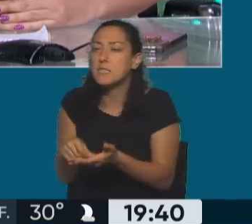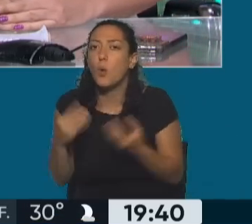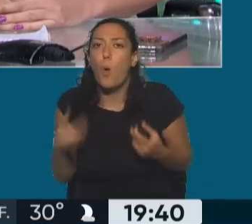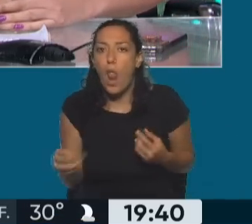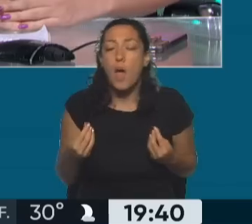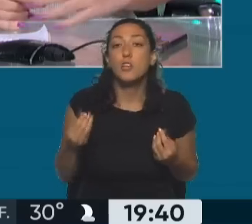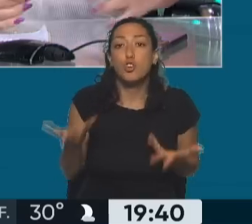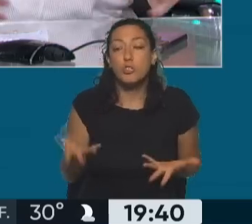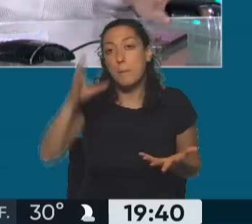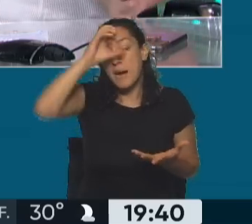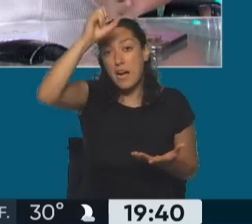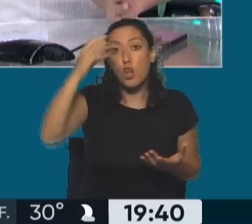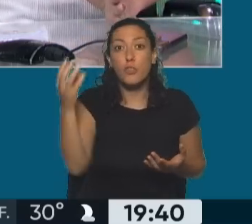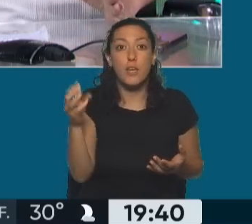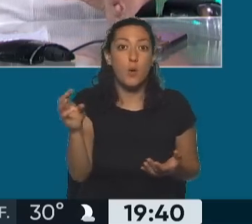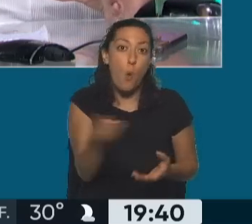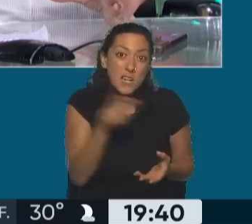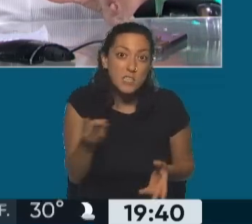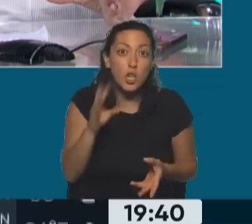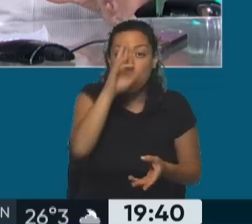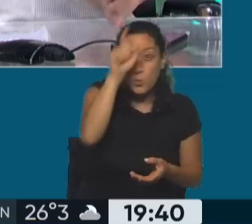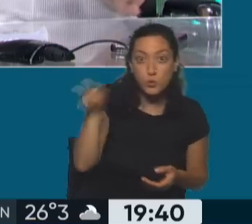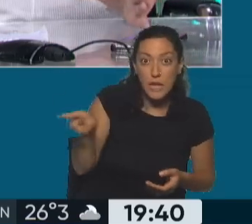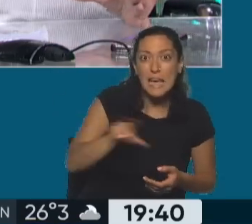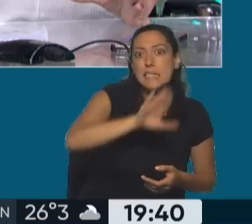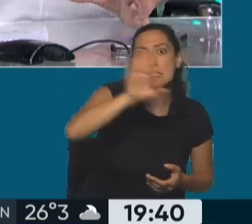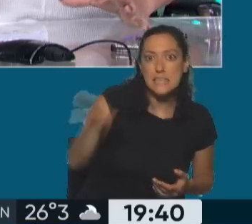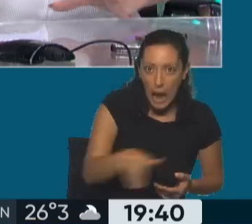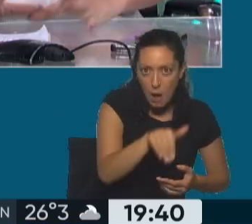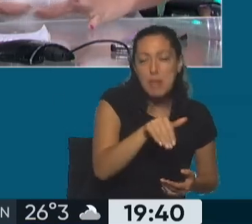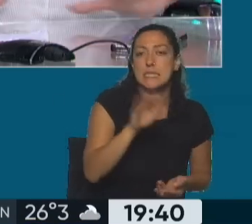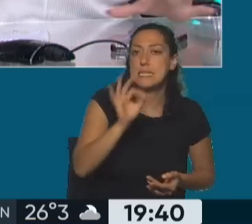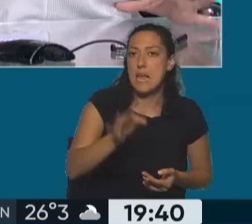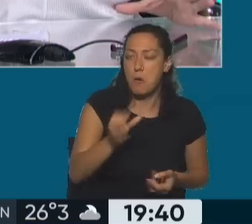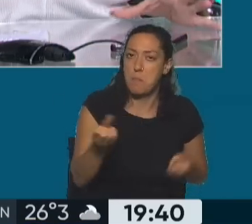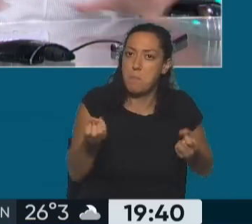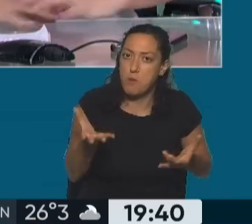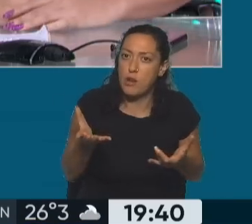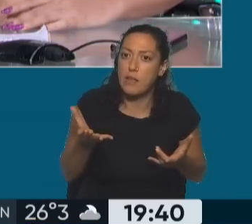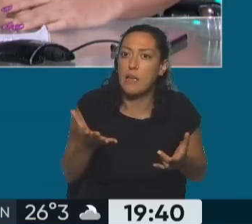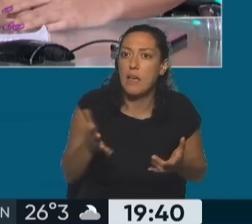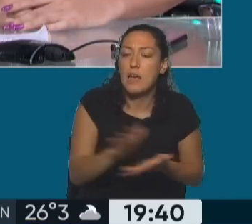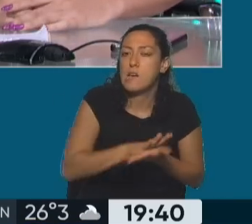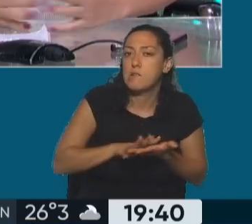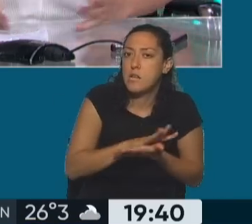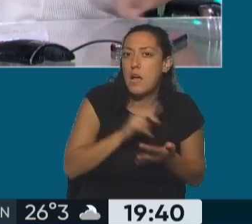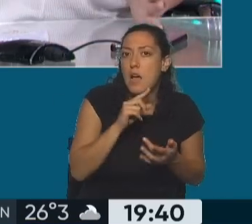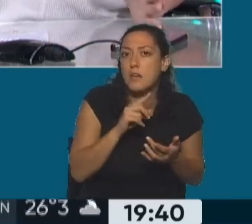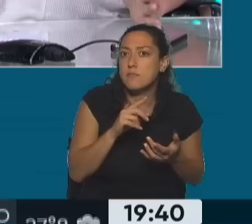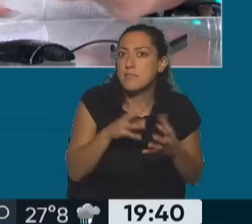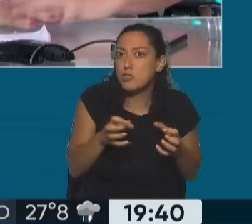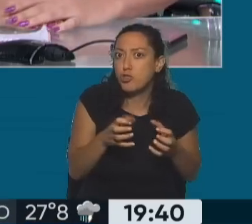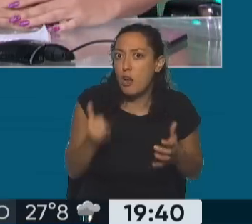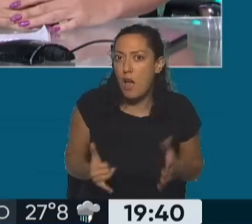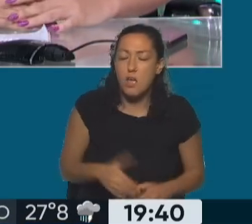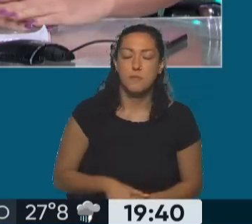ruso en Washington, que sabemos que cuando citan al diplomático del lugar es porque, bueno, se llega a una tensión. Veremos